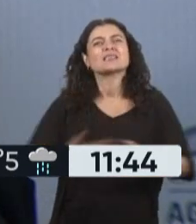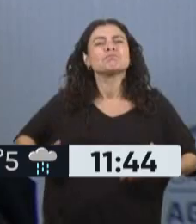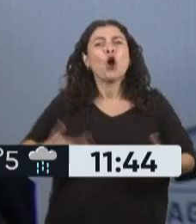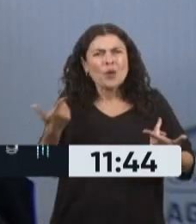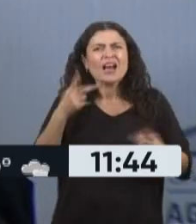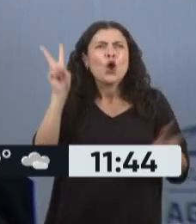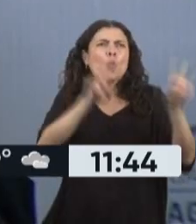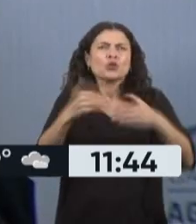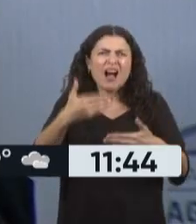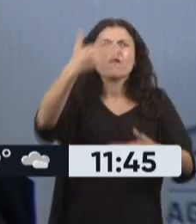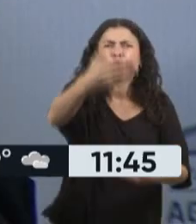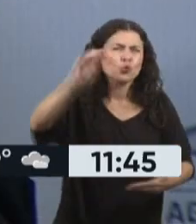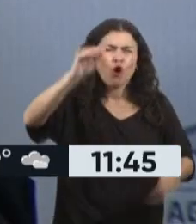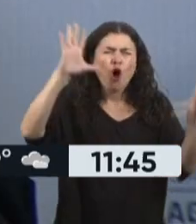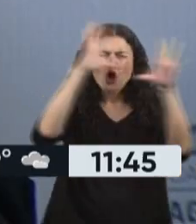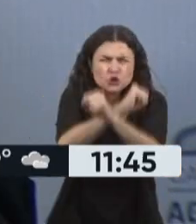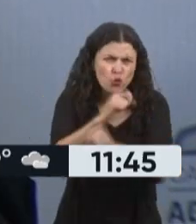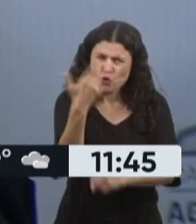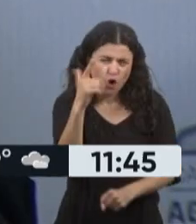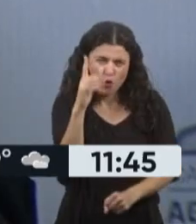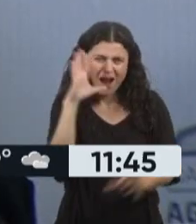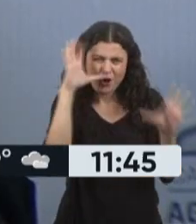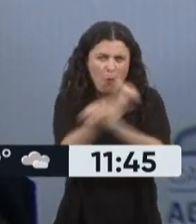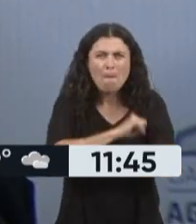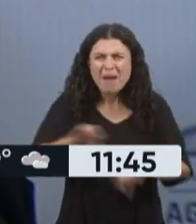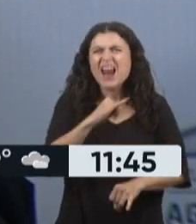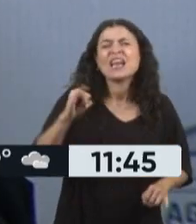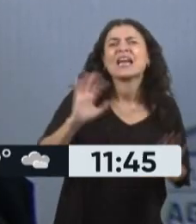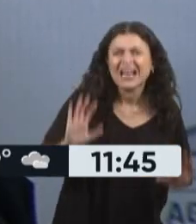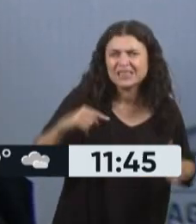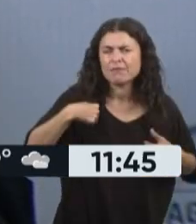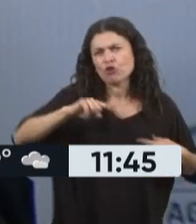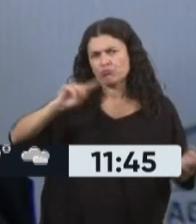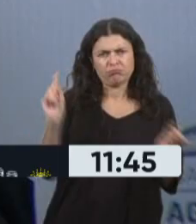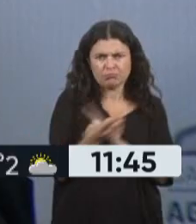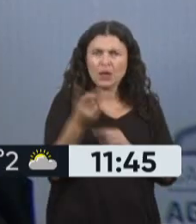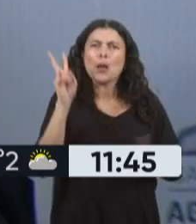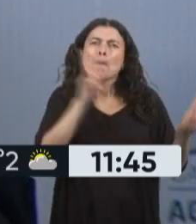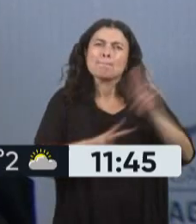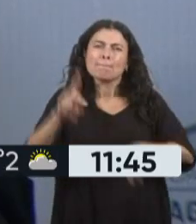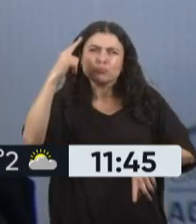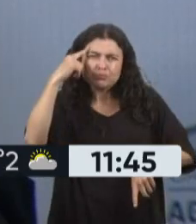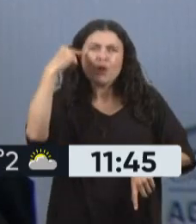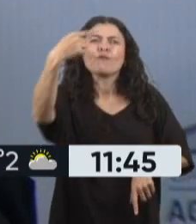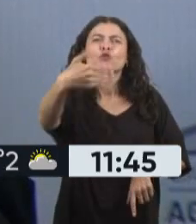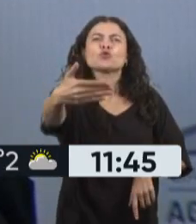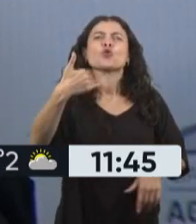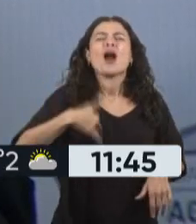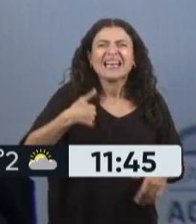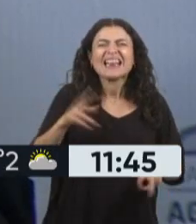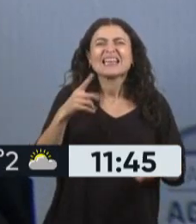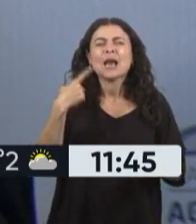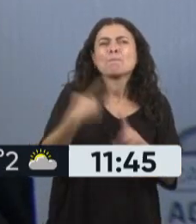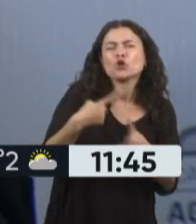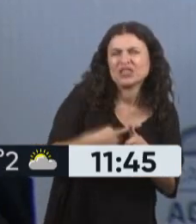año dejamos en claro que nuestro gobierno va a marcar un punto de inflexión para nuestra gran nación, porque por primera vez en décadas volvimos a mirar